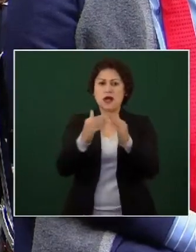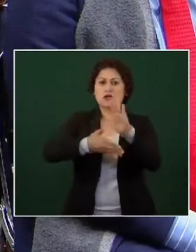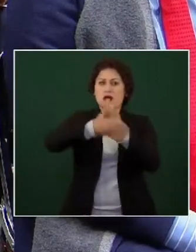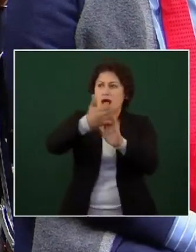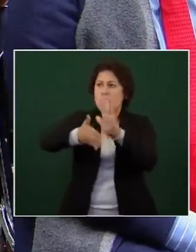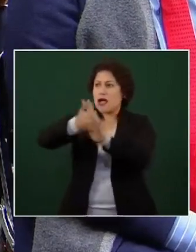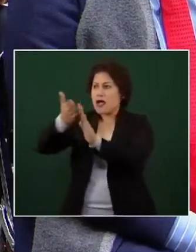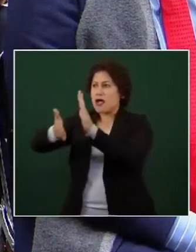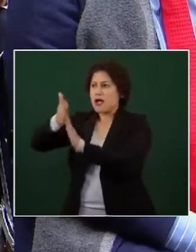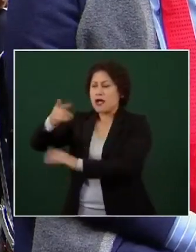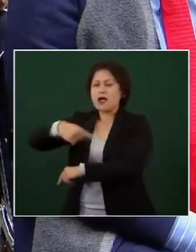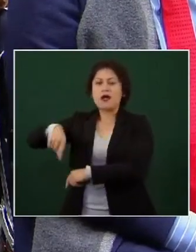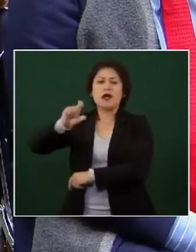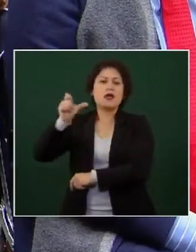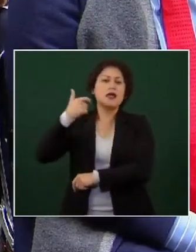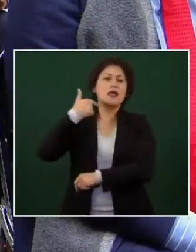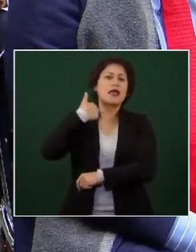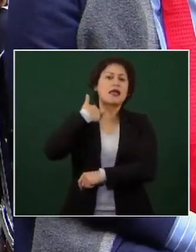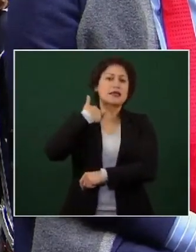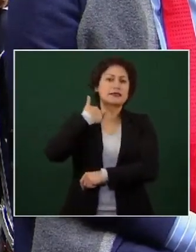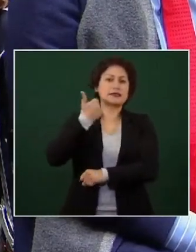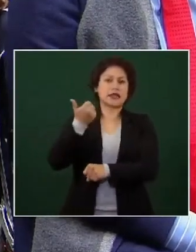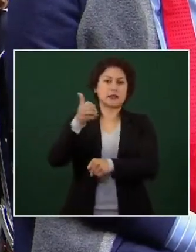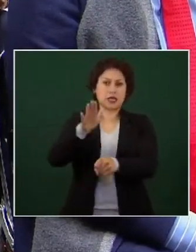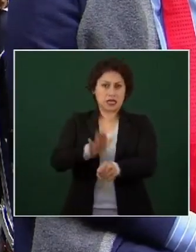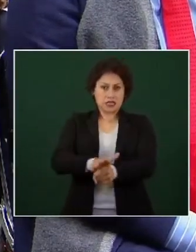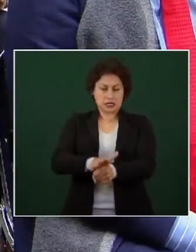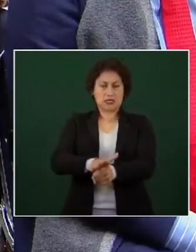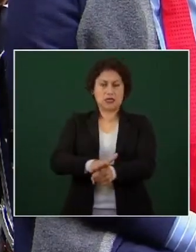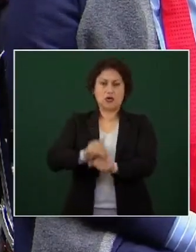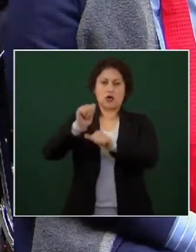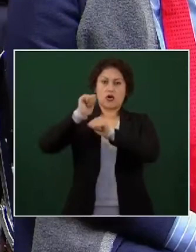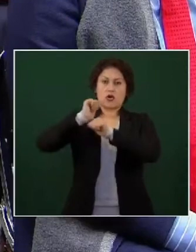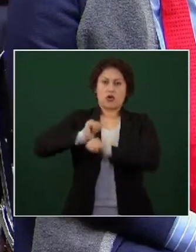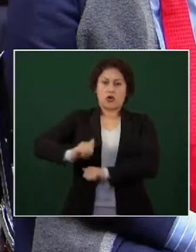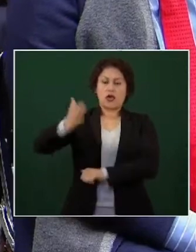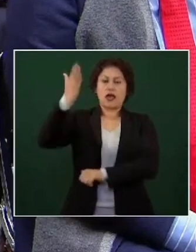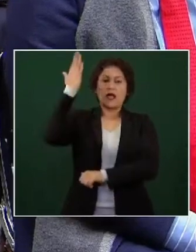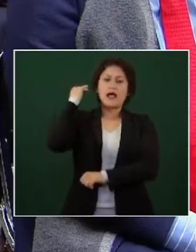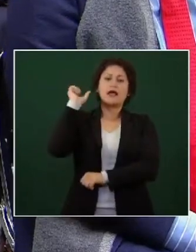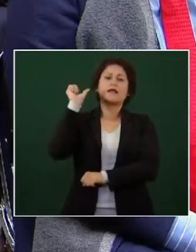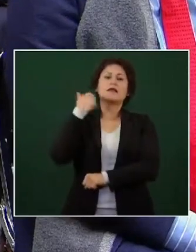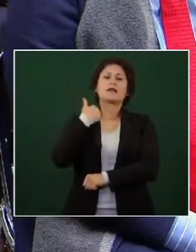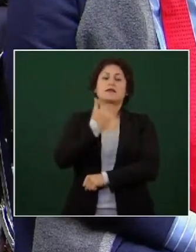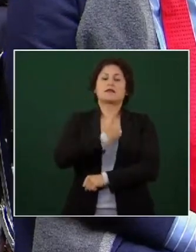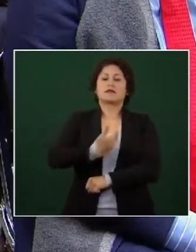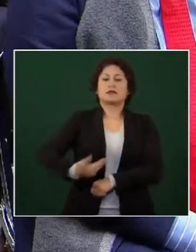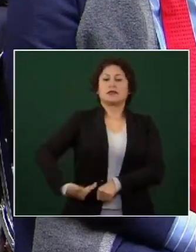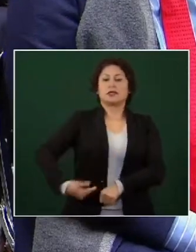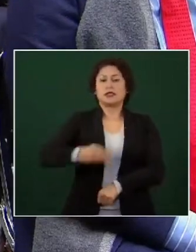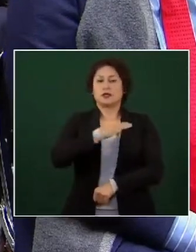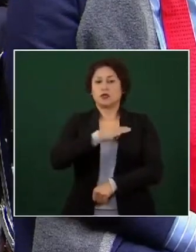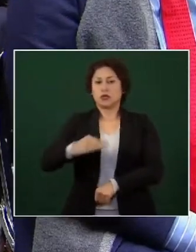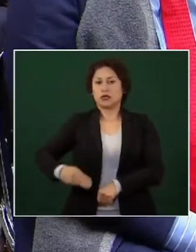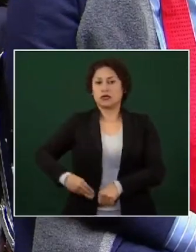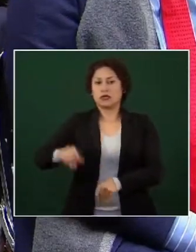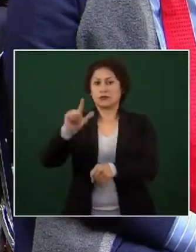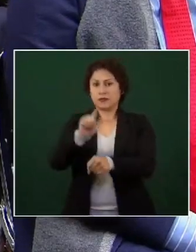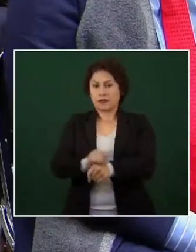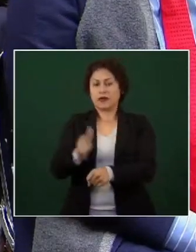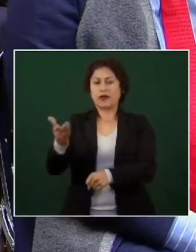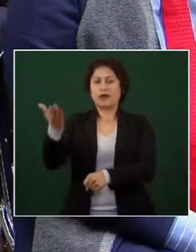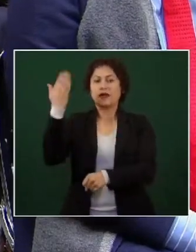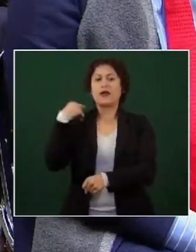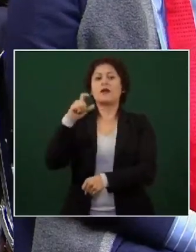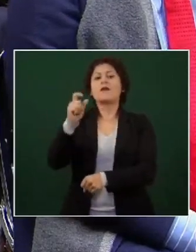y la administración anterior, el que fue presidente municipal, otorgó 155 licencias de construcción